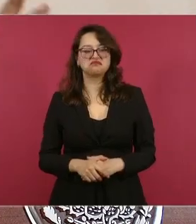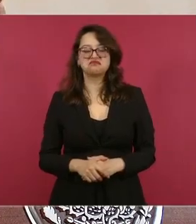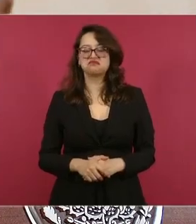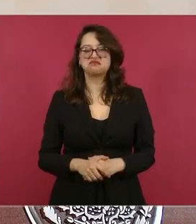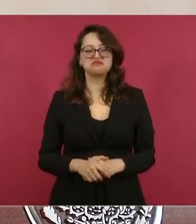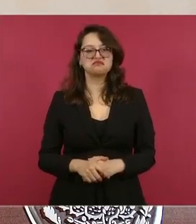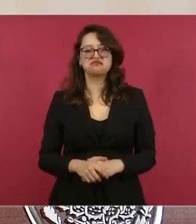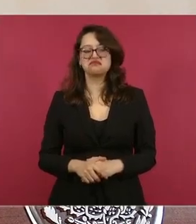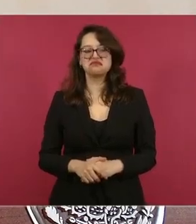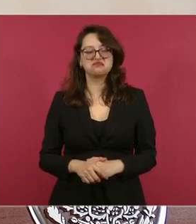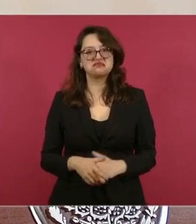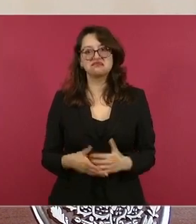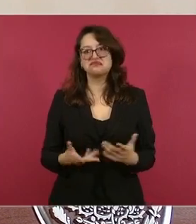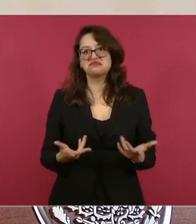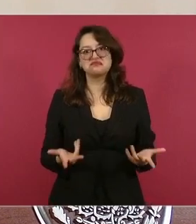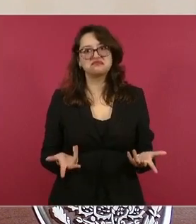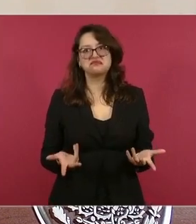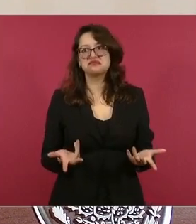grandes